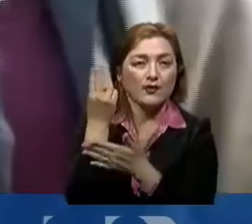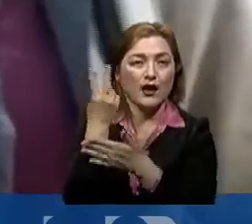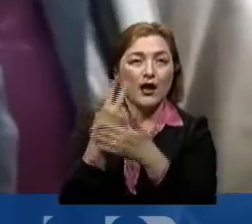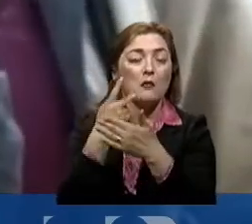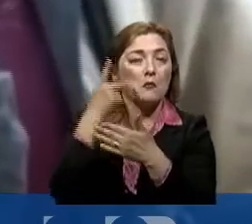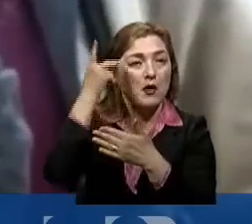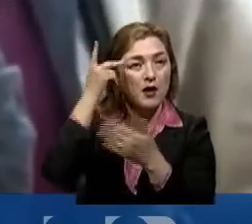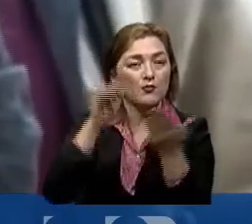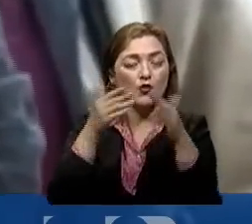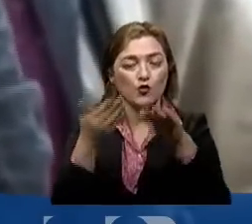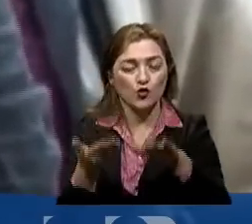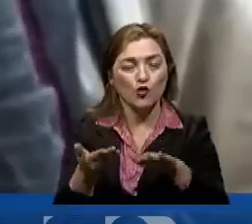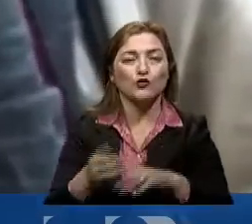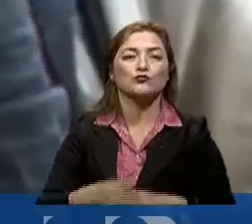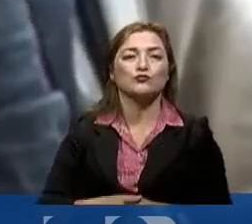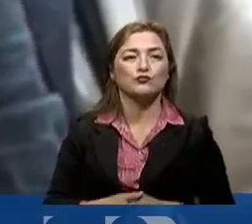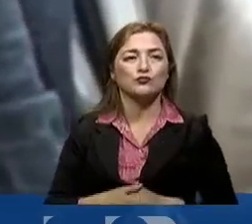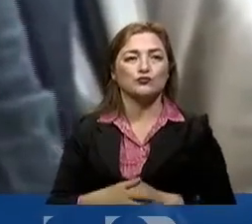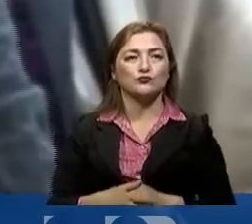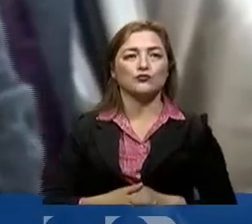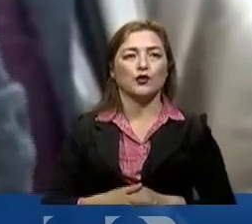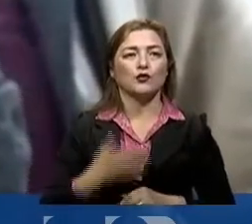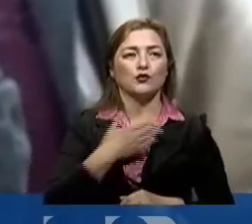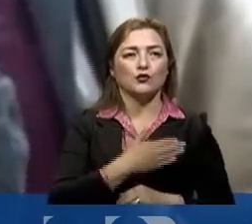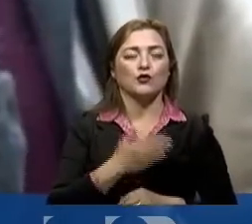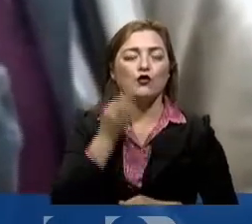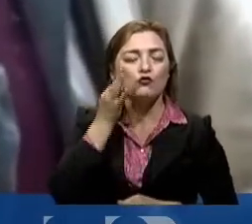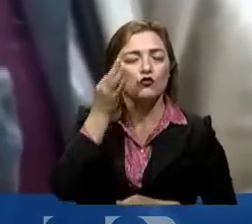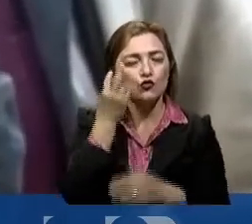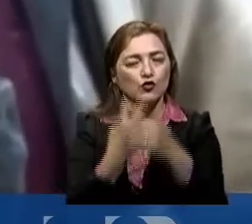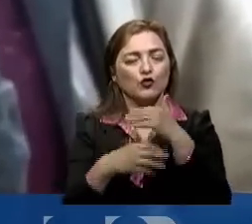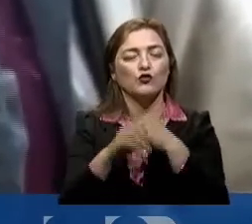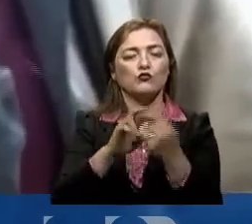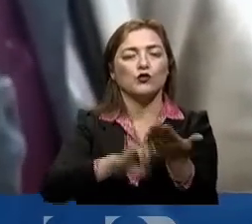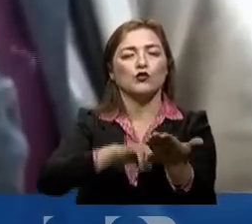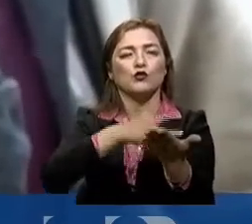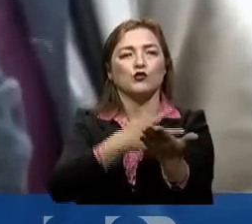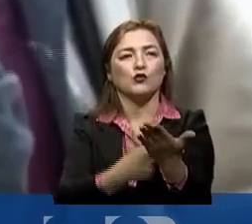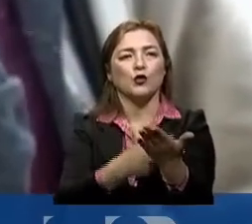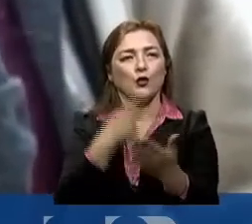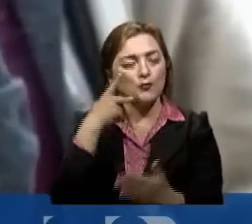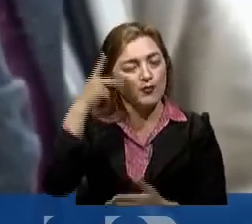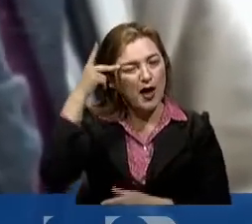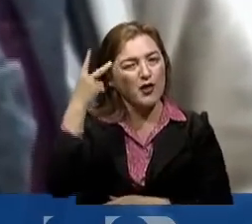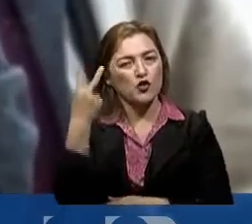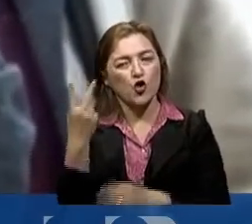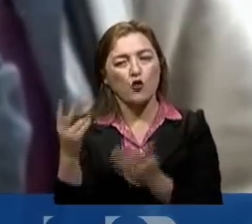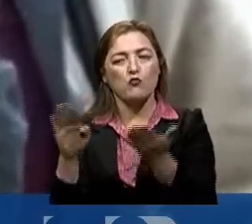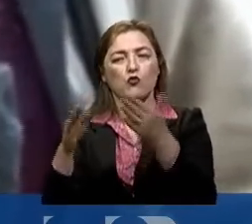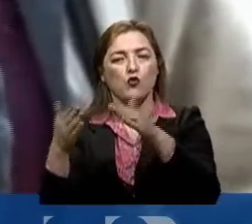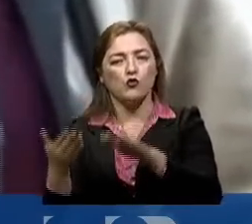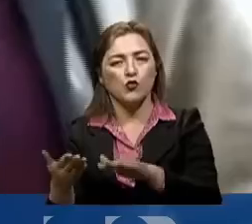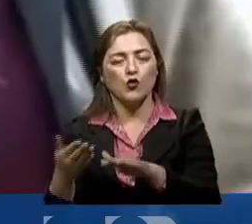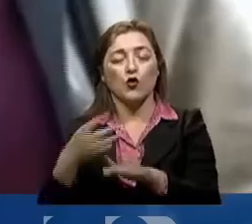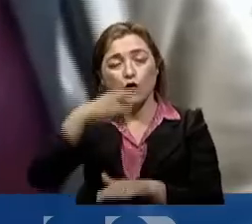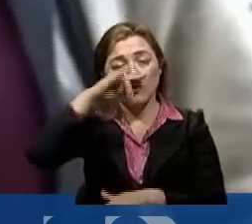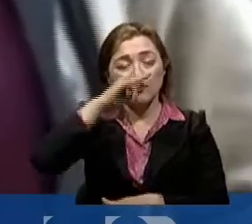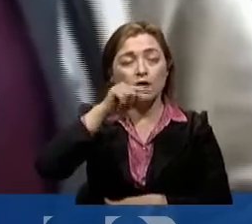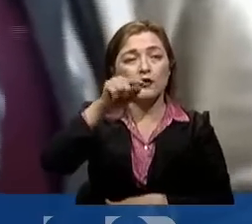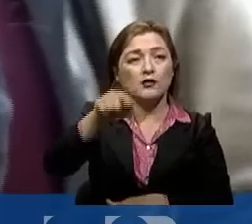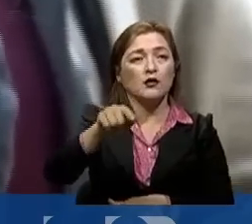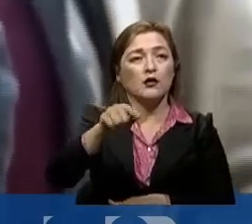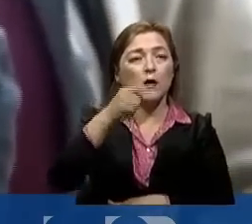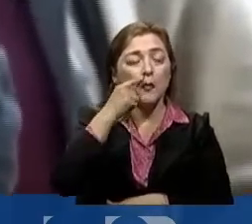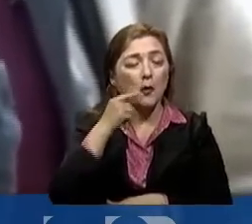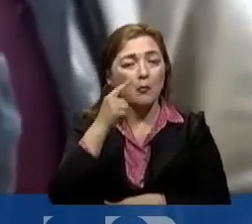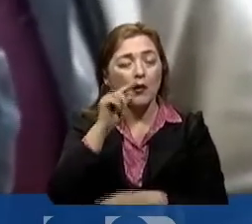huérfanos. Por favor, es para el futuro de nuestros niños. Mi sobrina perdió a sus dos padres. Los otros niños perdieron